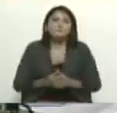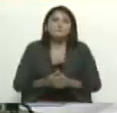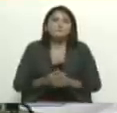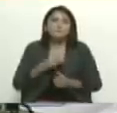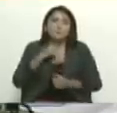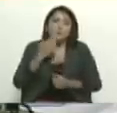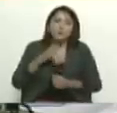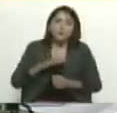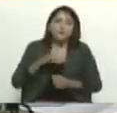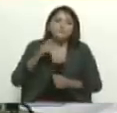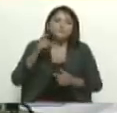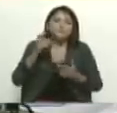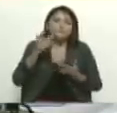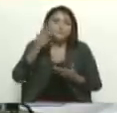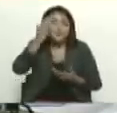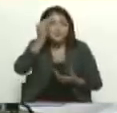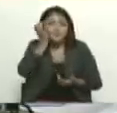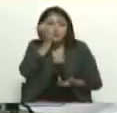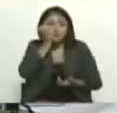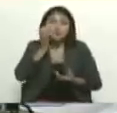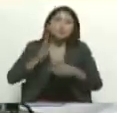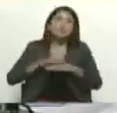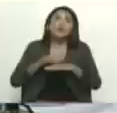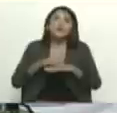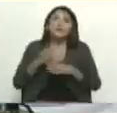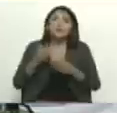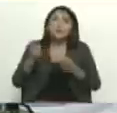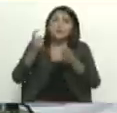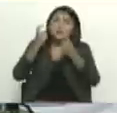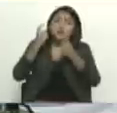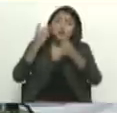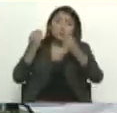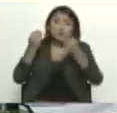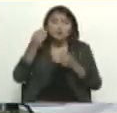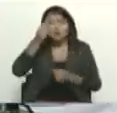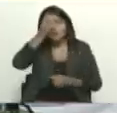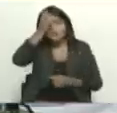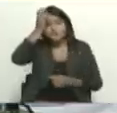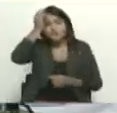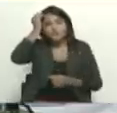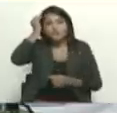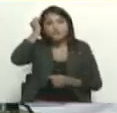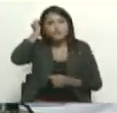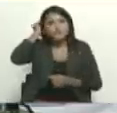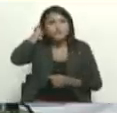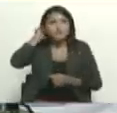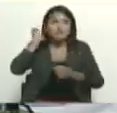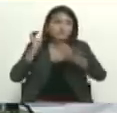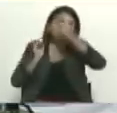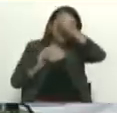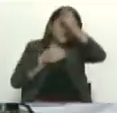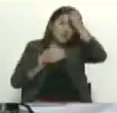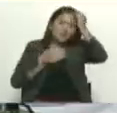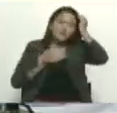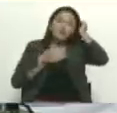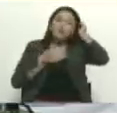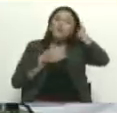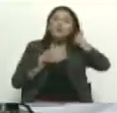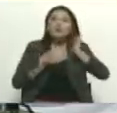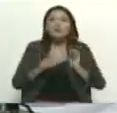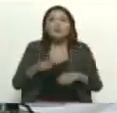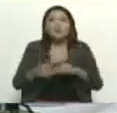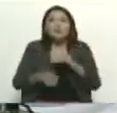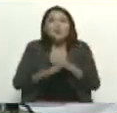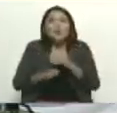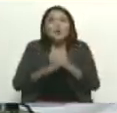que tanto nos enseñó y que tanto nos enseña todavía. Ellos que se